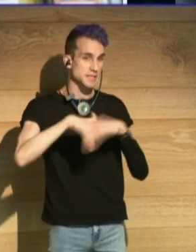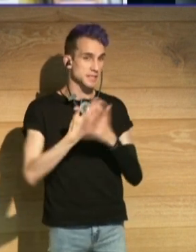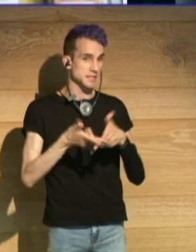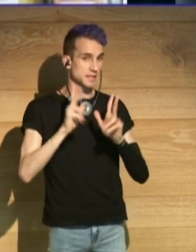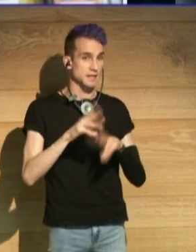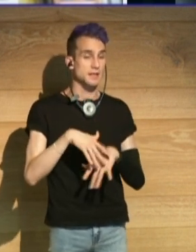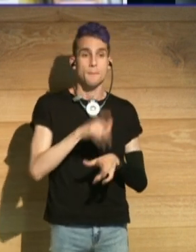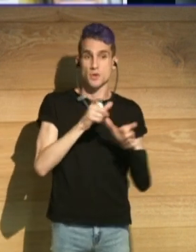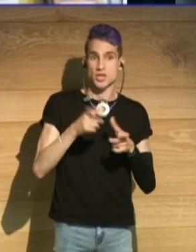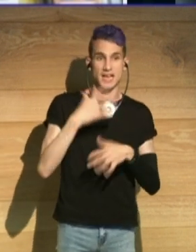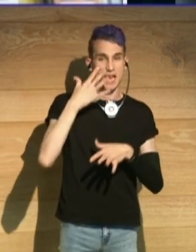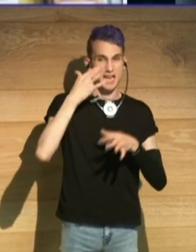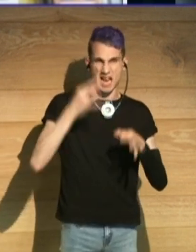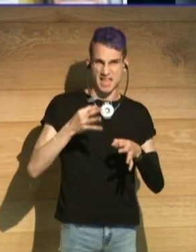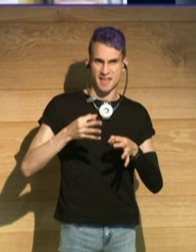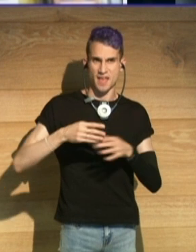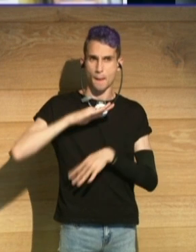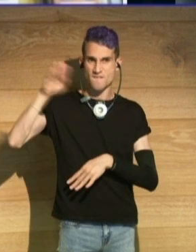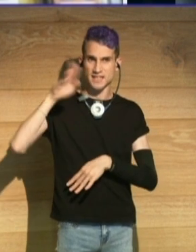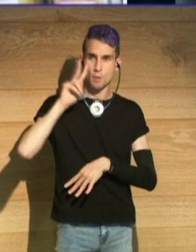fondo como una